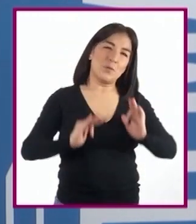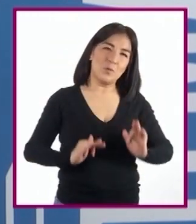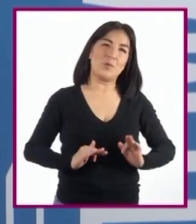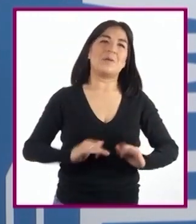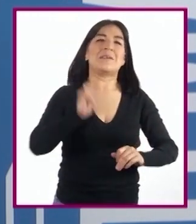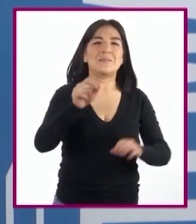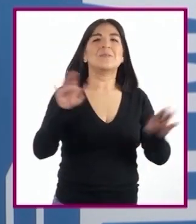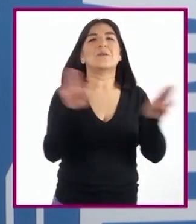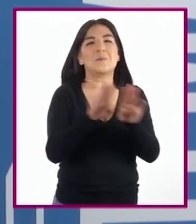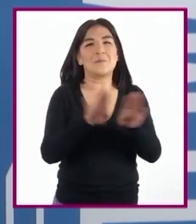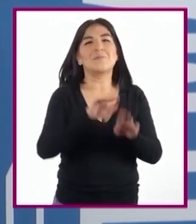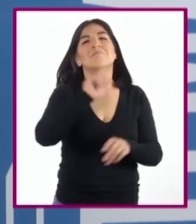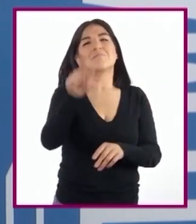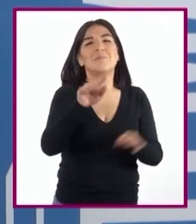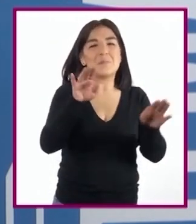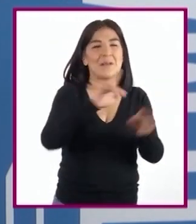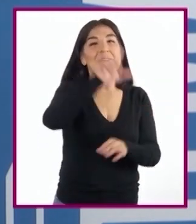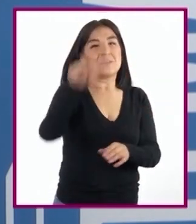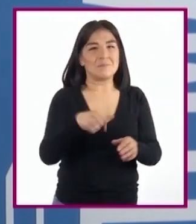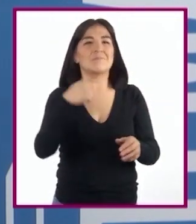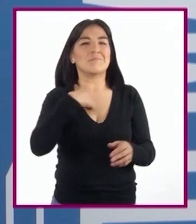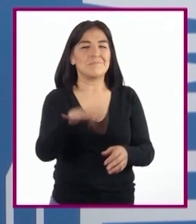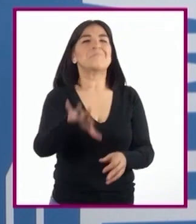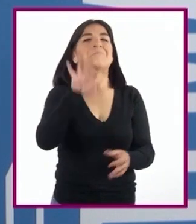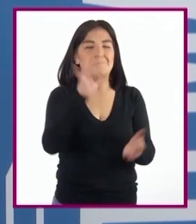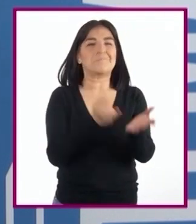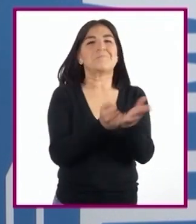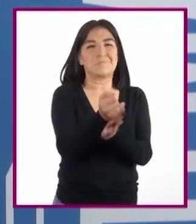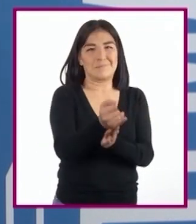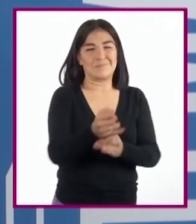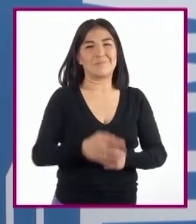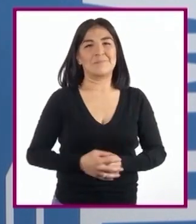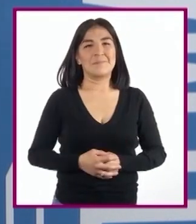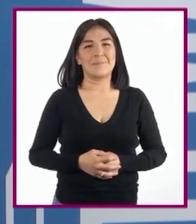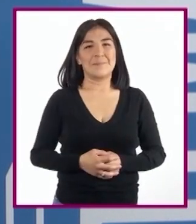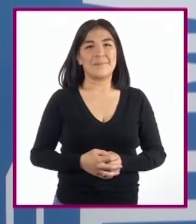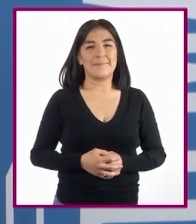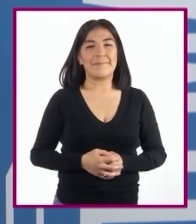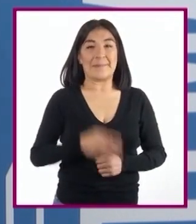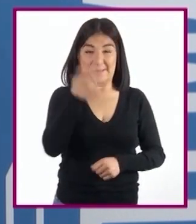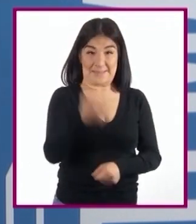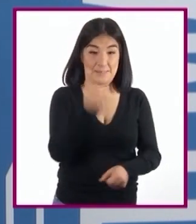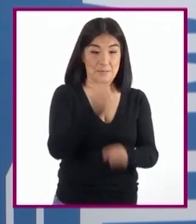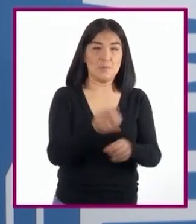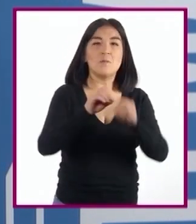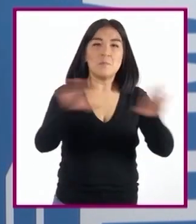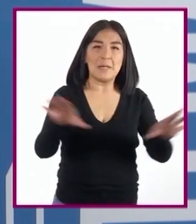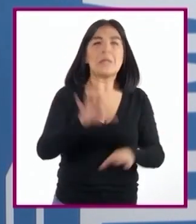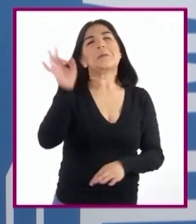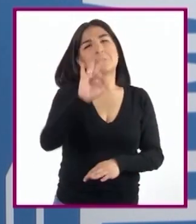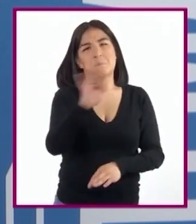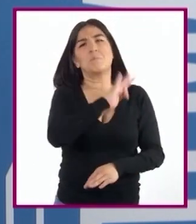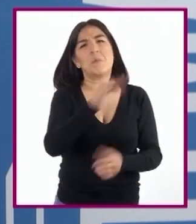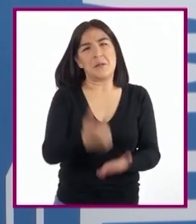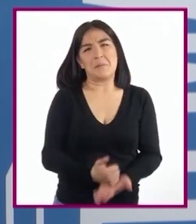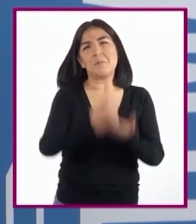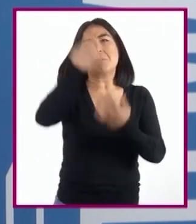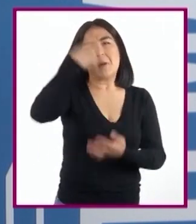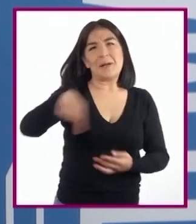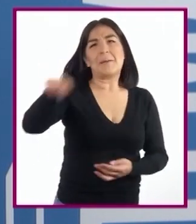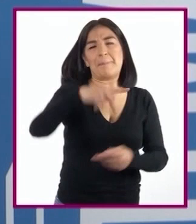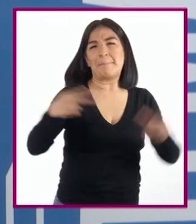y certidumbre al momento de tomar una decisión. Esta información puede ser relevante para